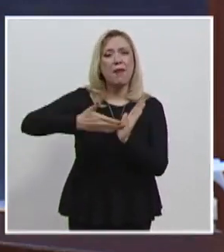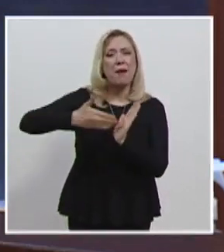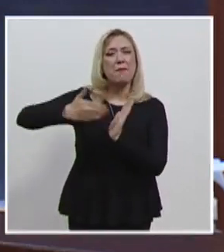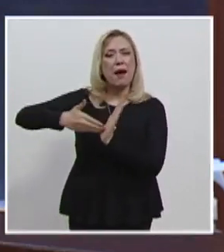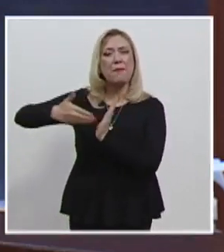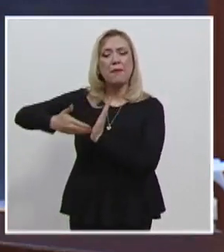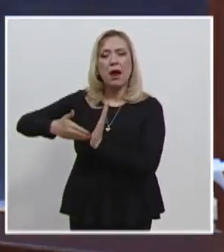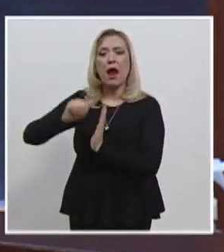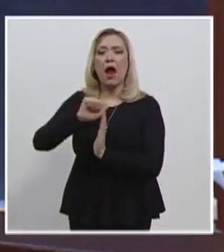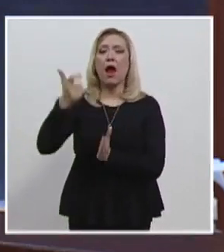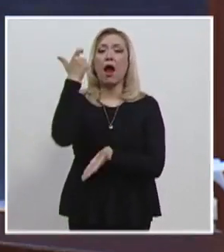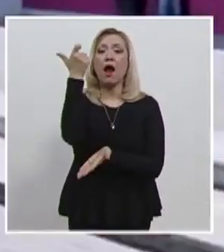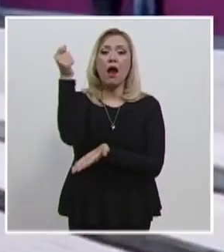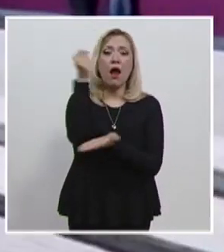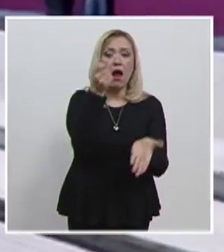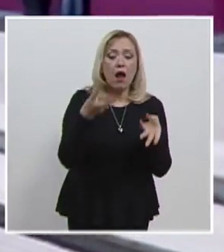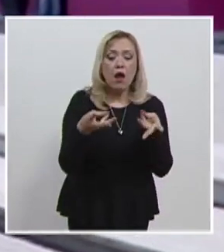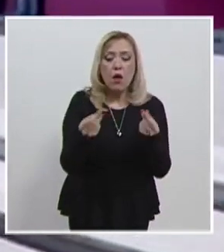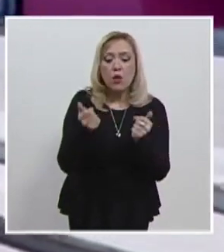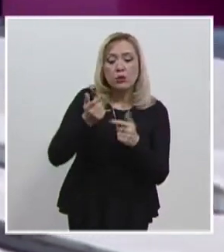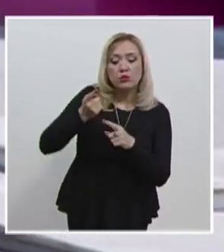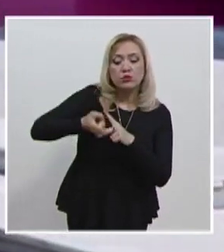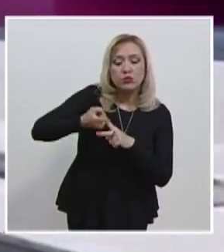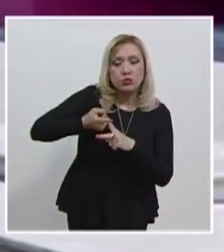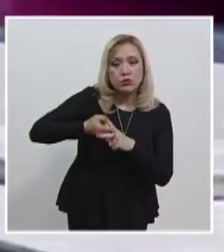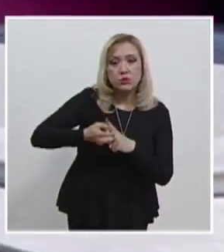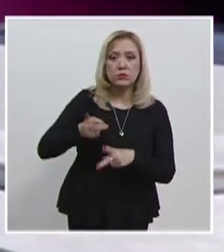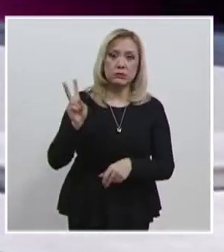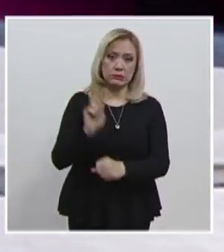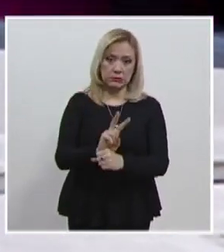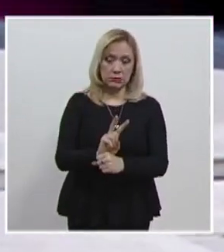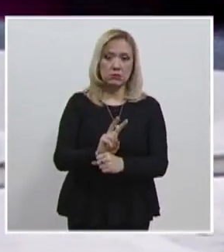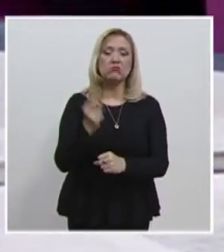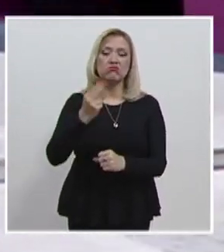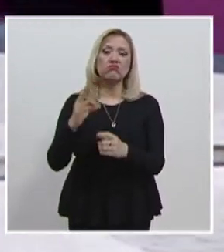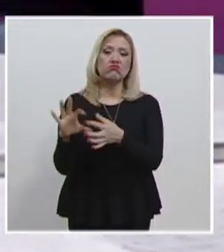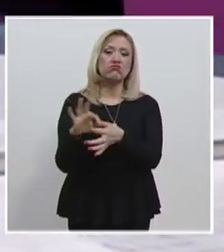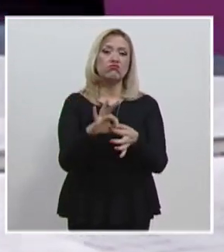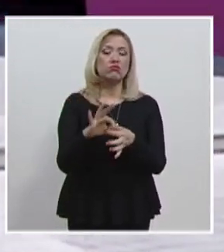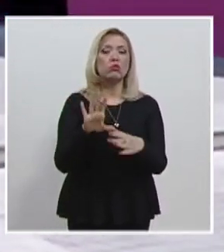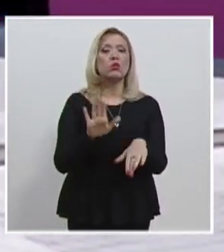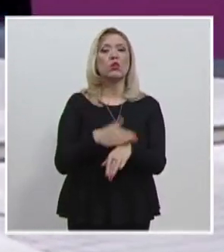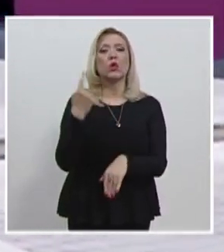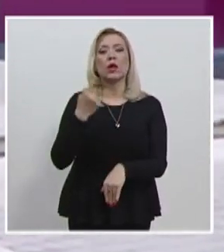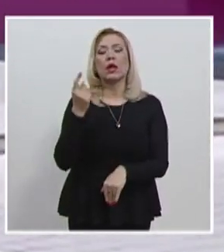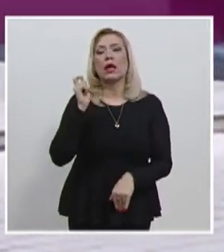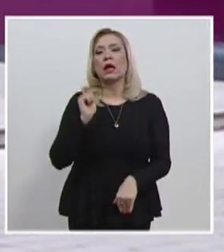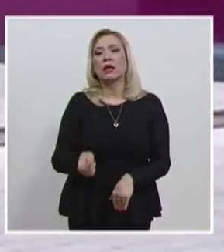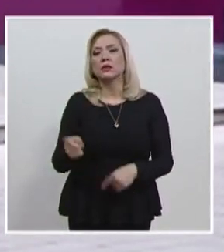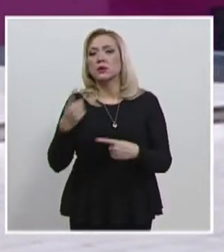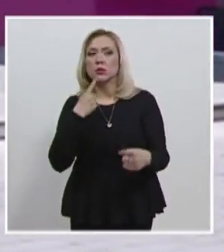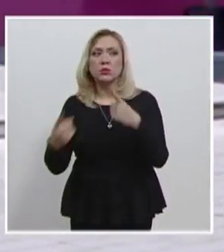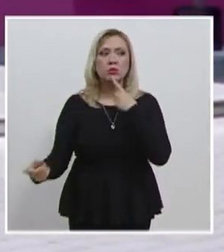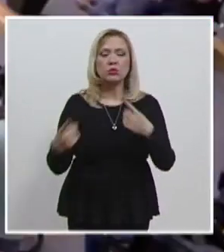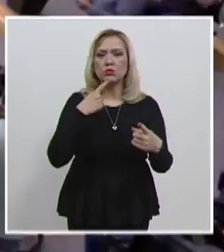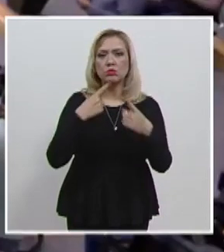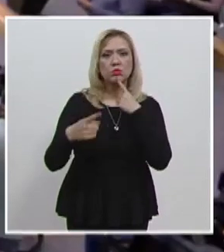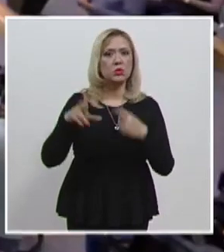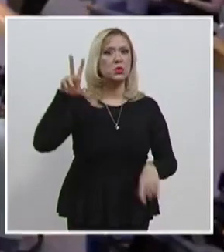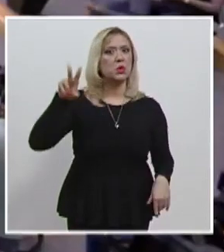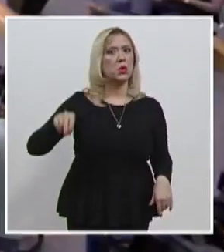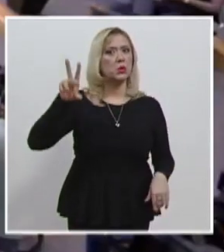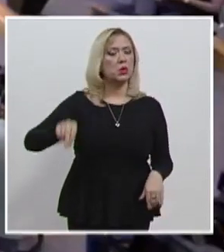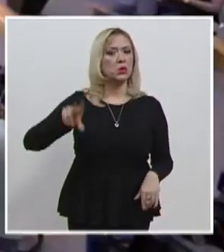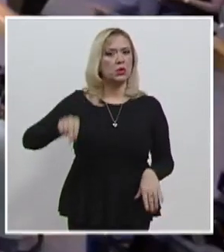de fiscalización el proyecto propone confirmar la modificación toda vez que rechaza que la disposición niegue el derecho de acceso a la